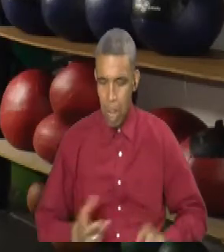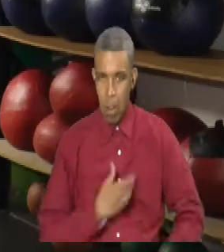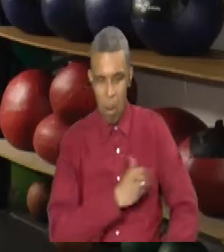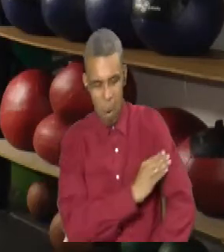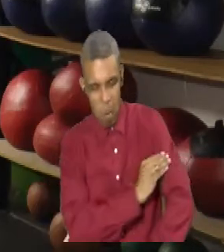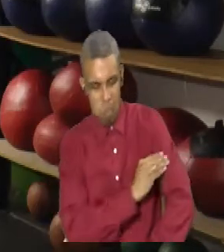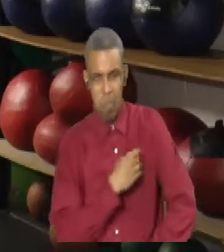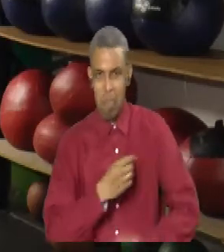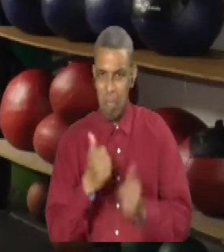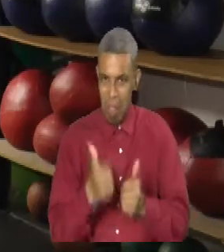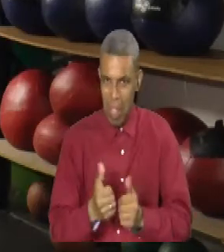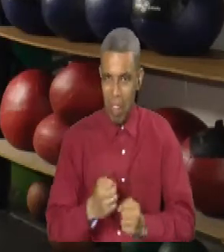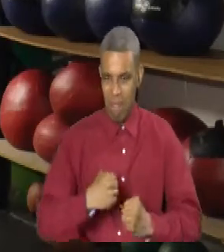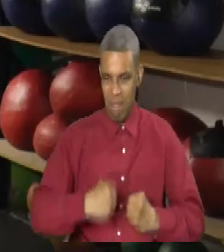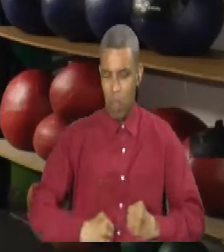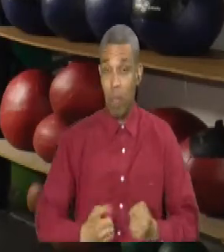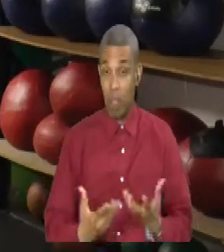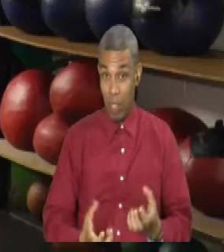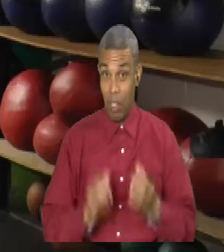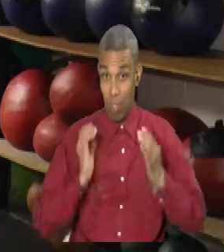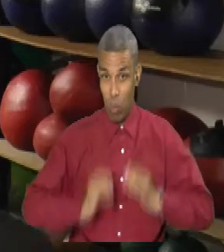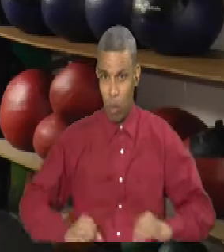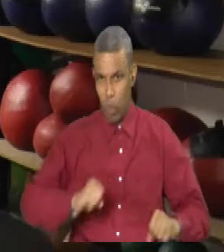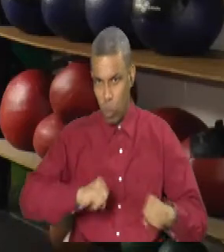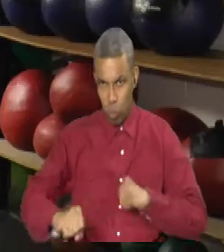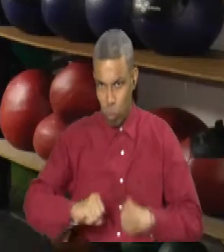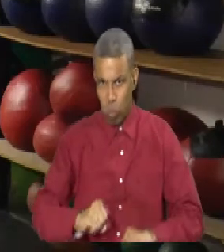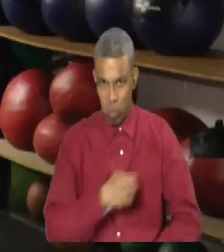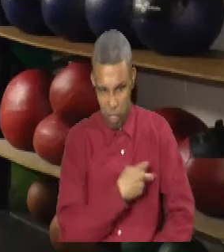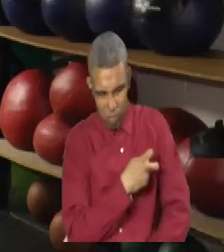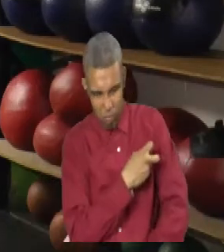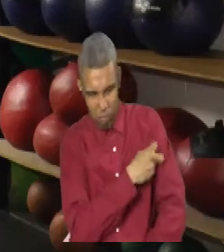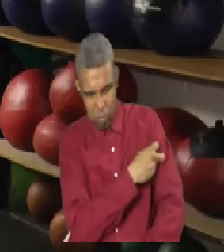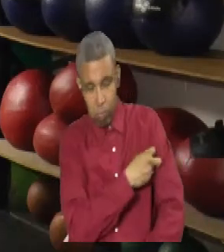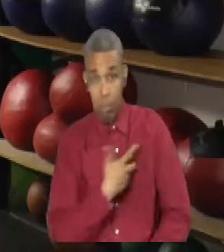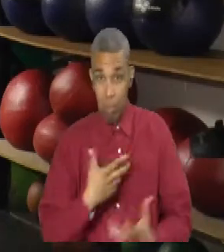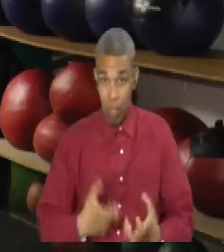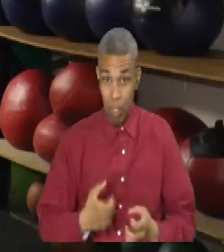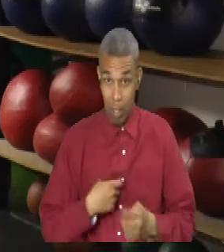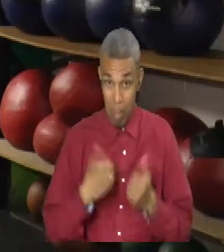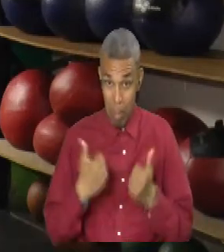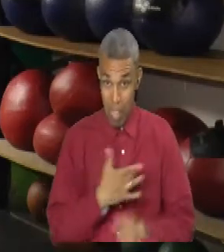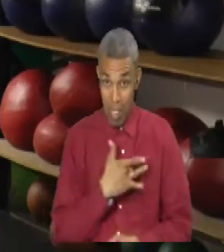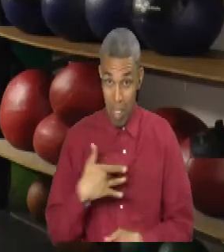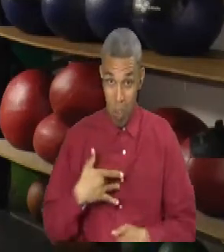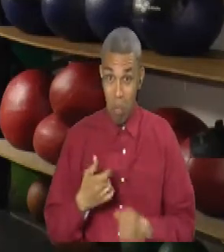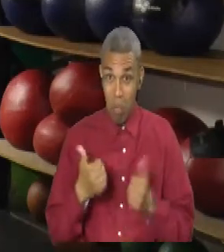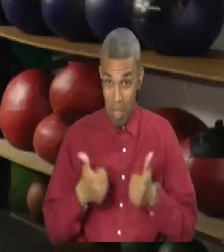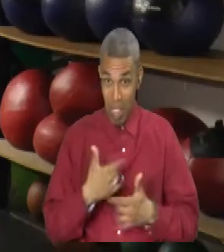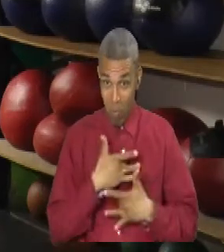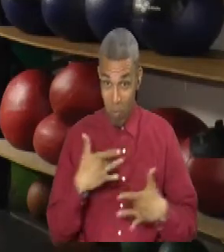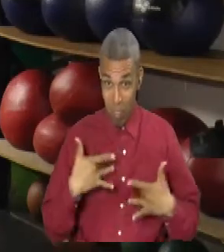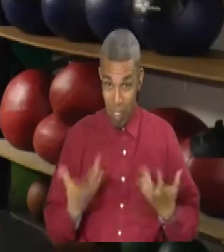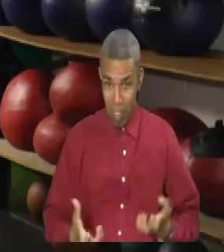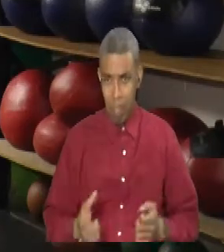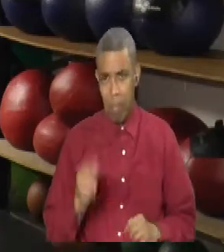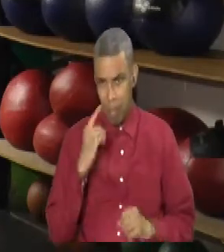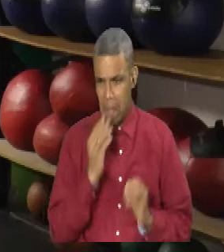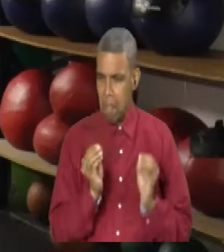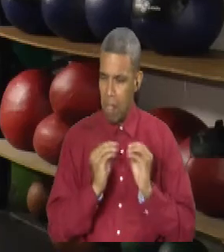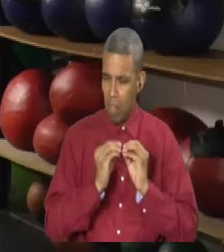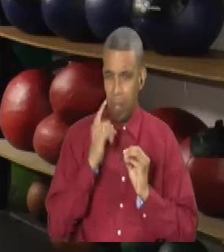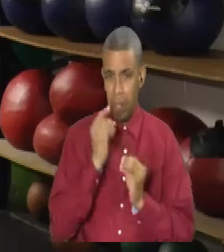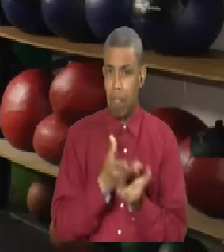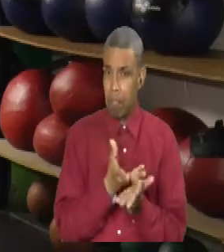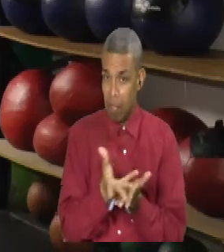sea, mantener mi cuerpo activo, sentirme bien, verme bien. Y bueno, estos tips o esa ayuda,